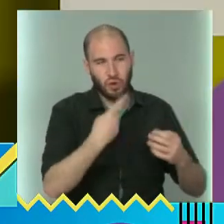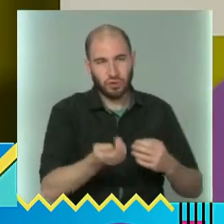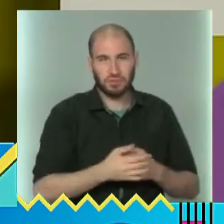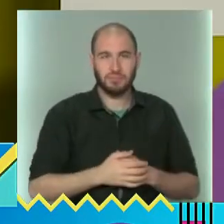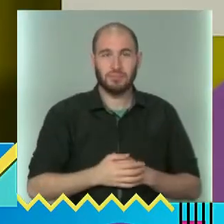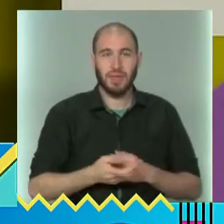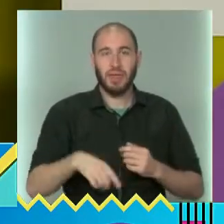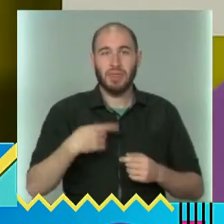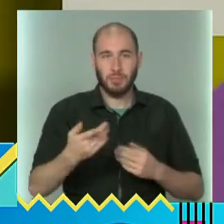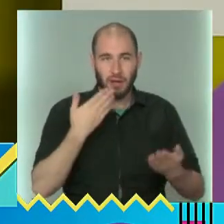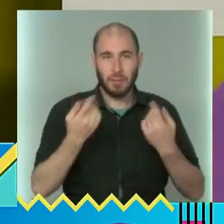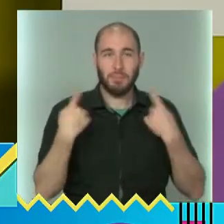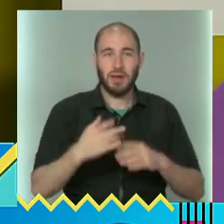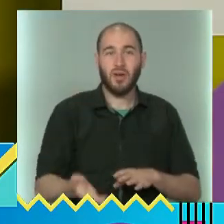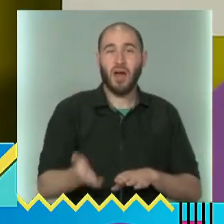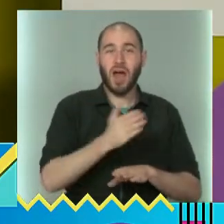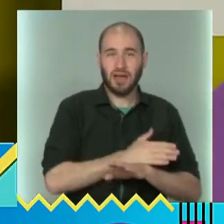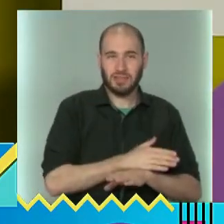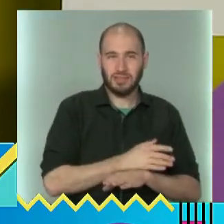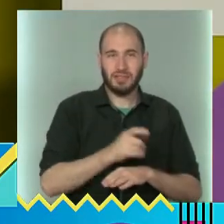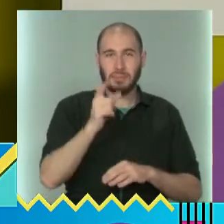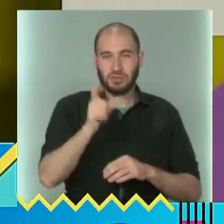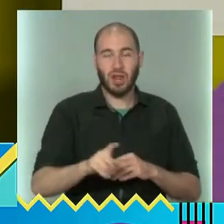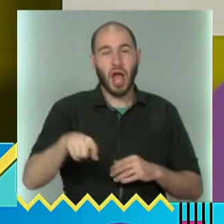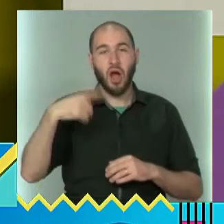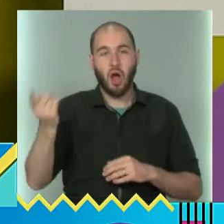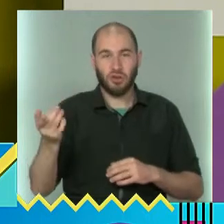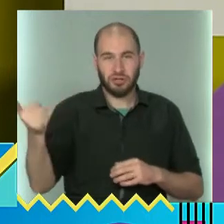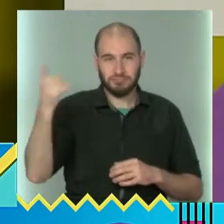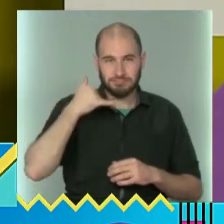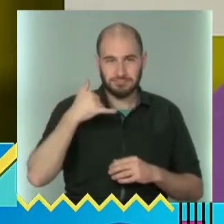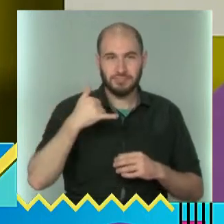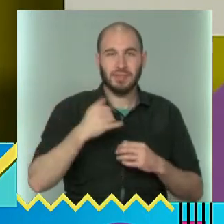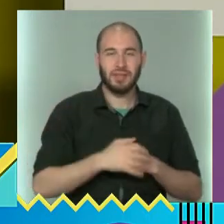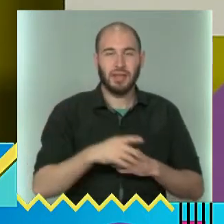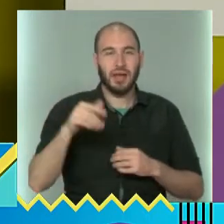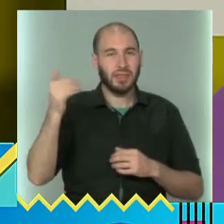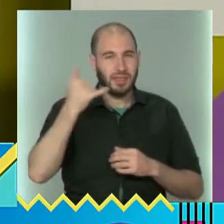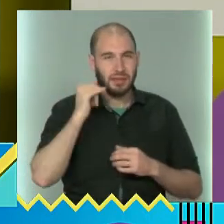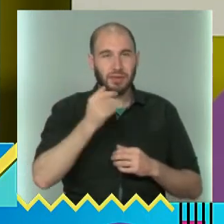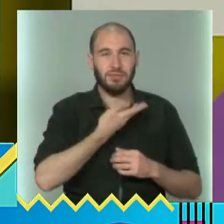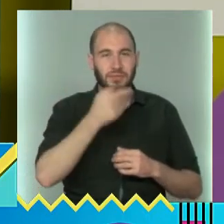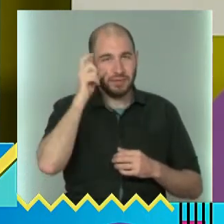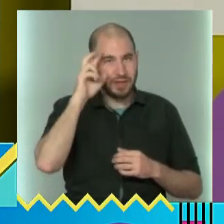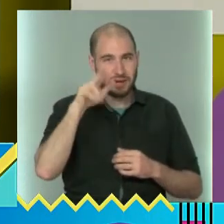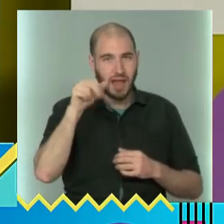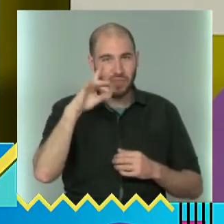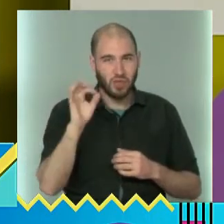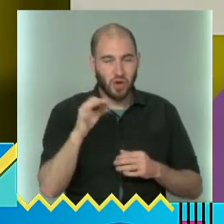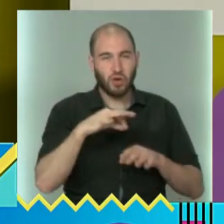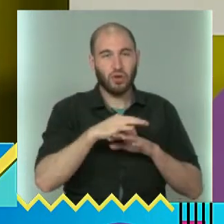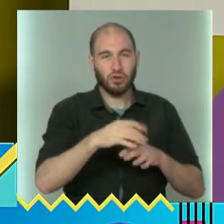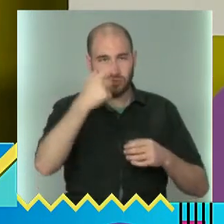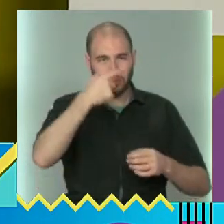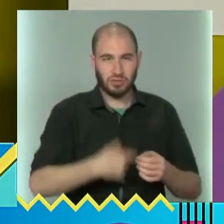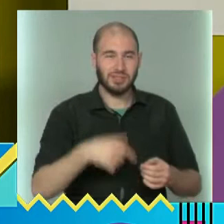vamos a volver sobre eso, pero antes vamos a incorporar a otra voz al programa porque está en comunicación telefónica Fernando Moyano, coach